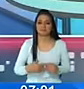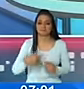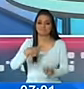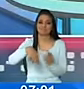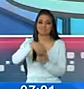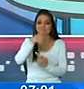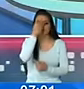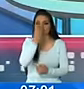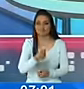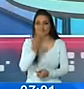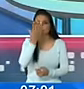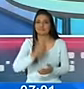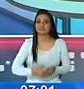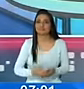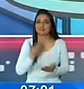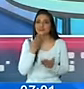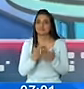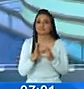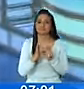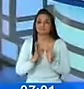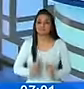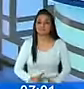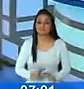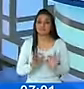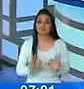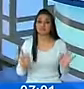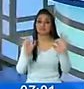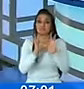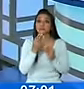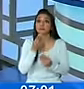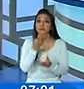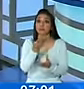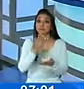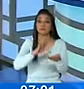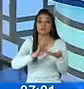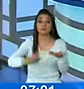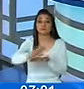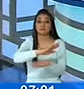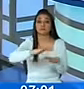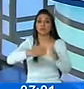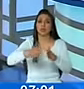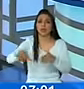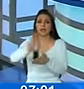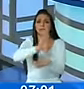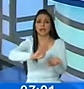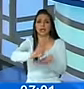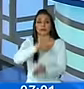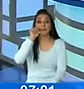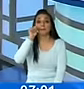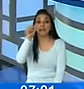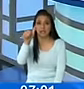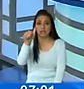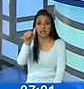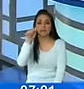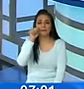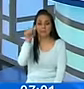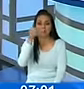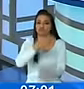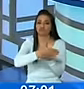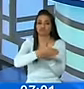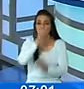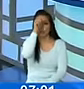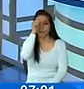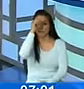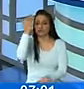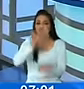ustedes, buenos días. Muy bien, gracias a Alison Corral. Importante información para todos los barrios, una cantidad de barrios que mañana, todo por las mejoras, ¿no? Que así que es,